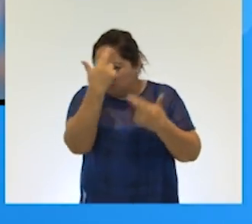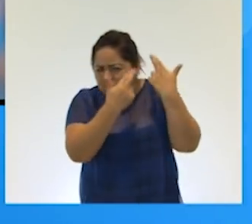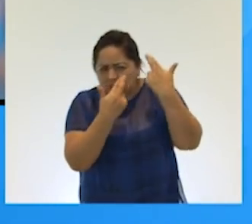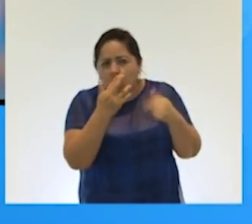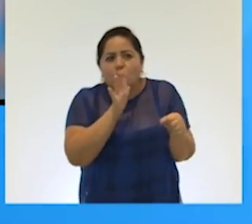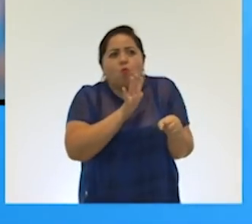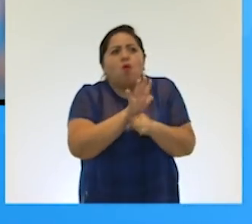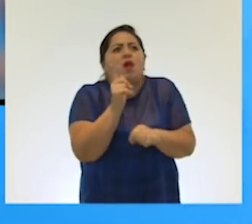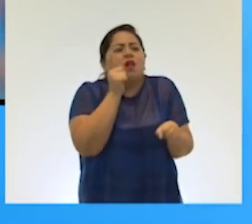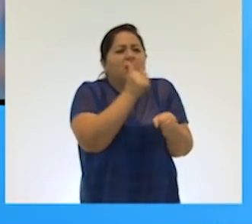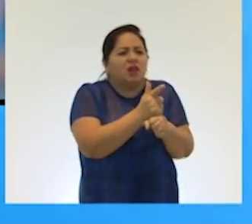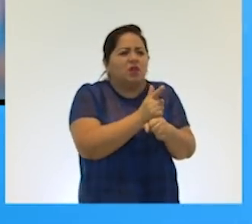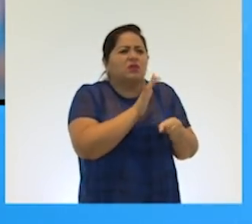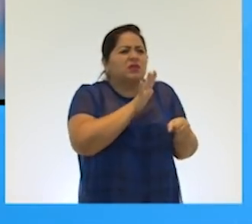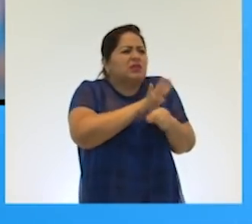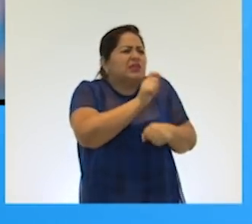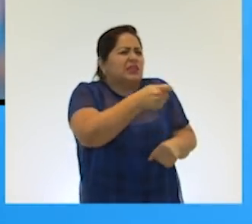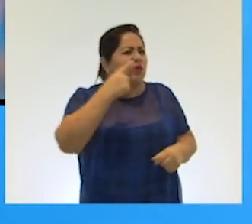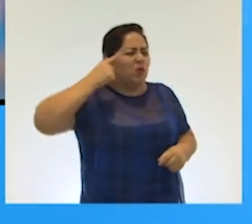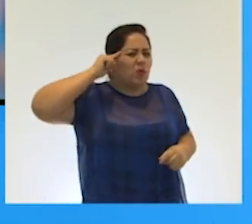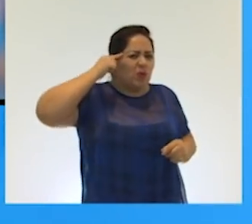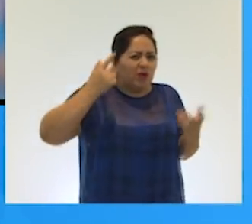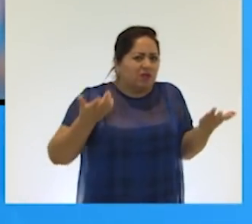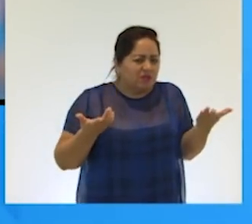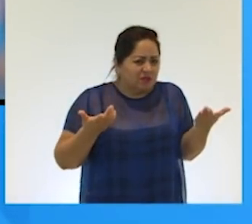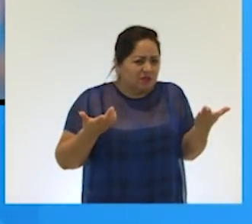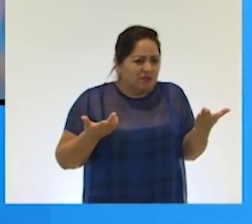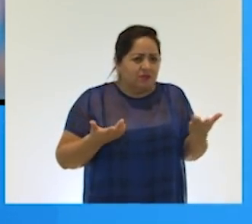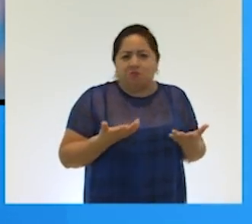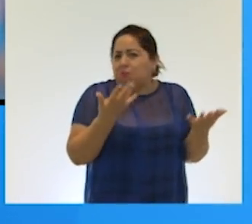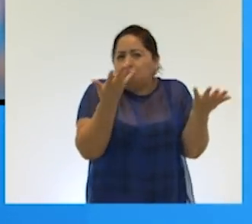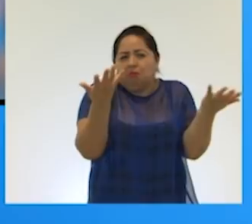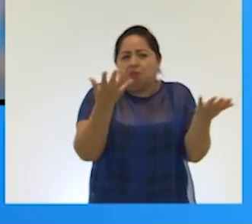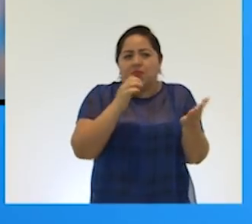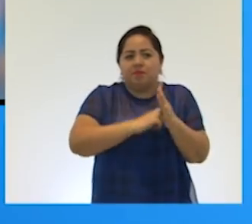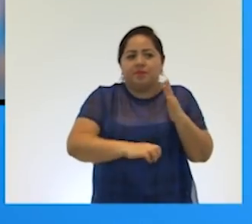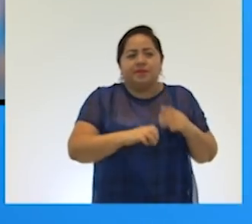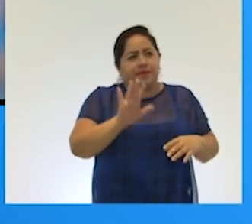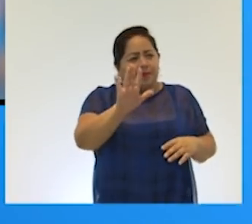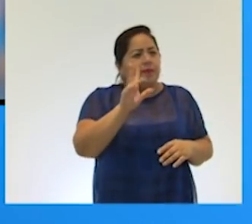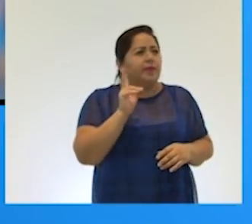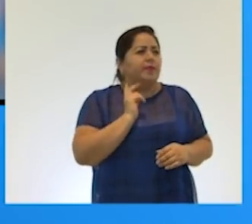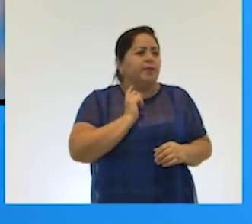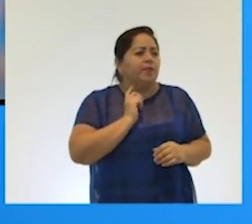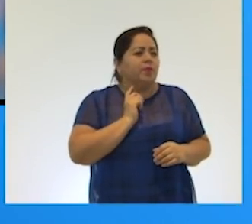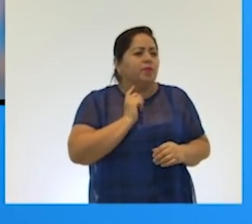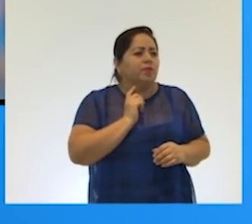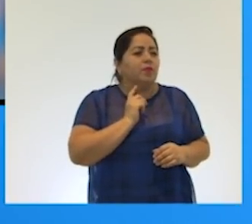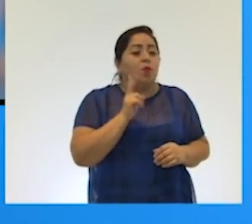descubrir exactamente qué fue lo que nos hizo enojar. Más o menos.